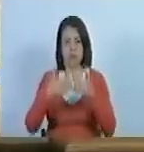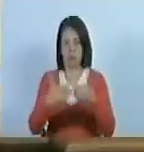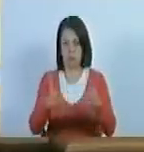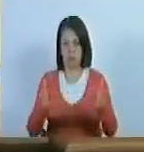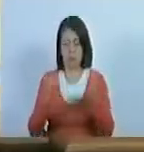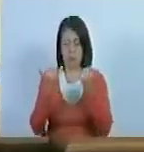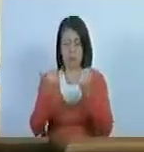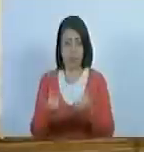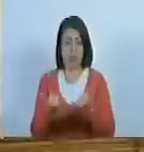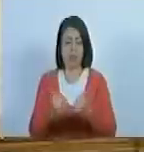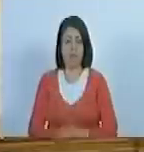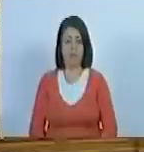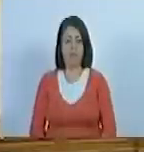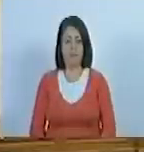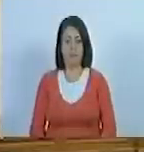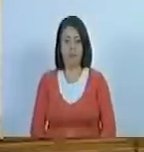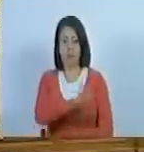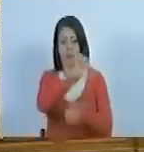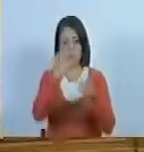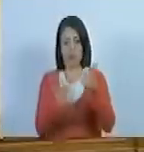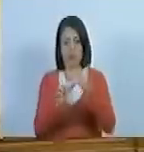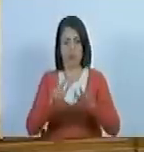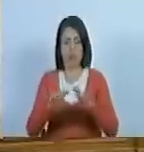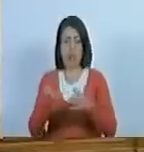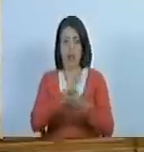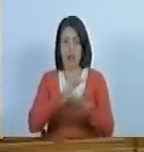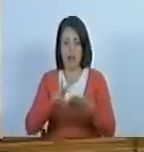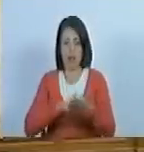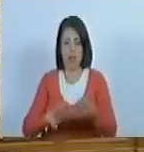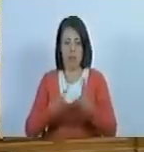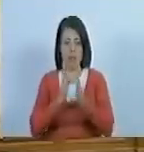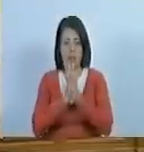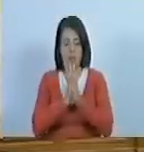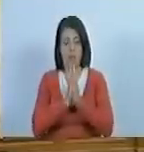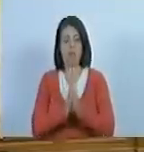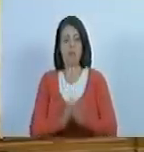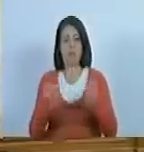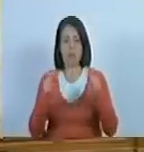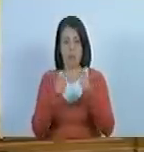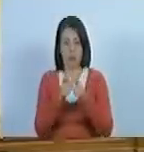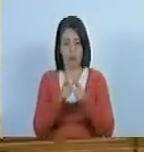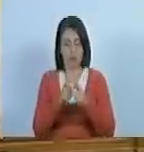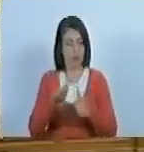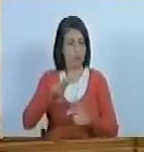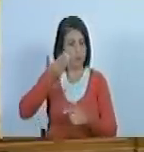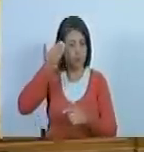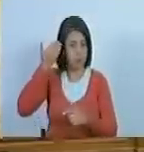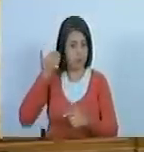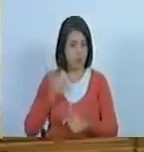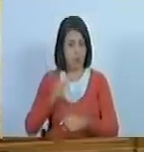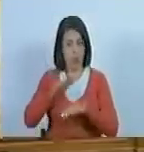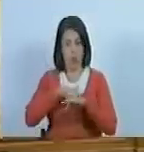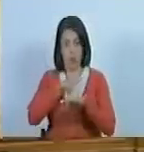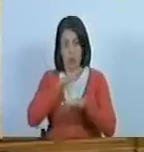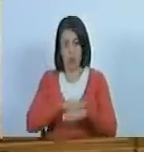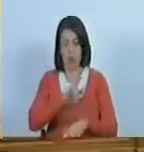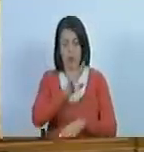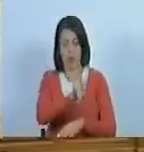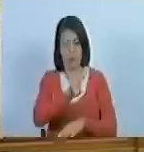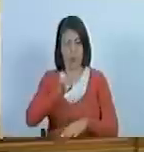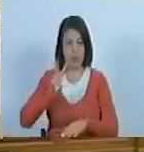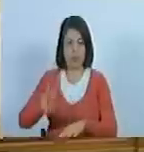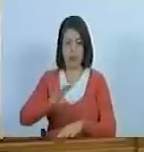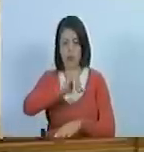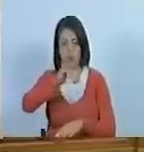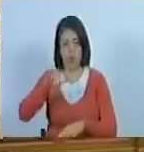sesión. Ciudadana subsecretaria, sírvase a la lectura del acta de la sesión ordinaria del día jueves